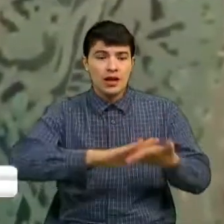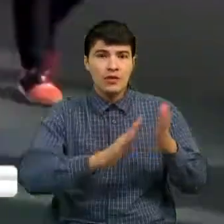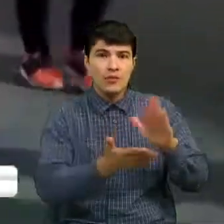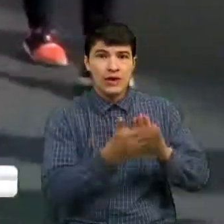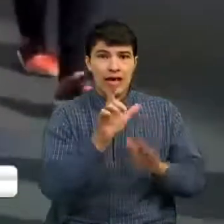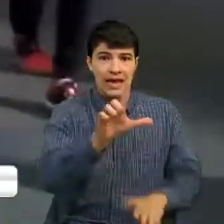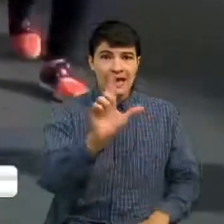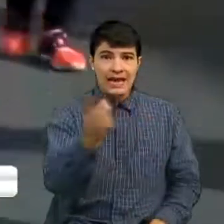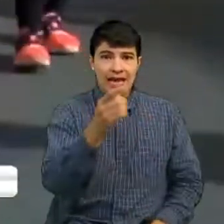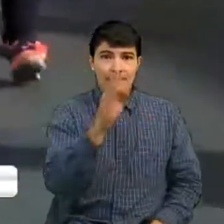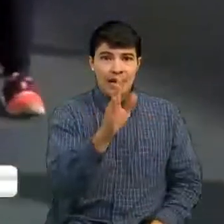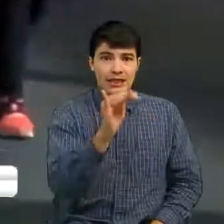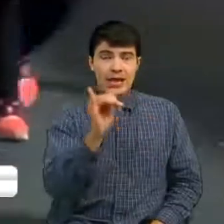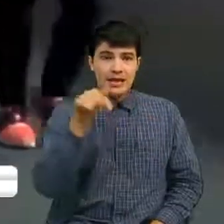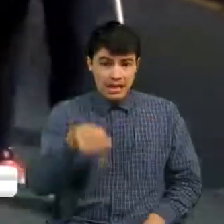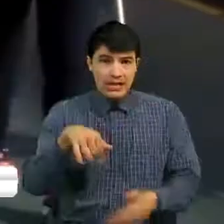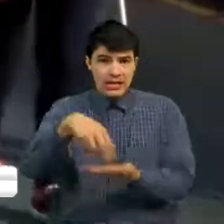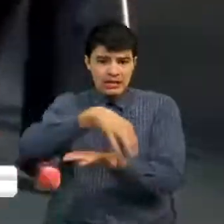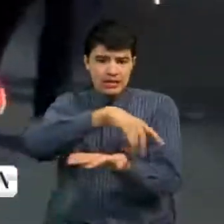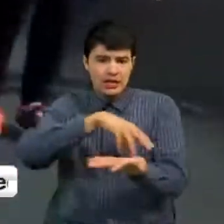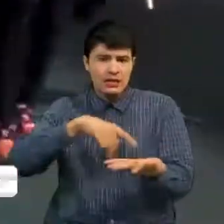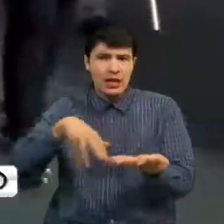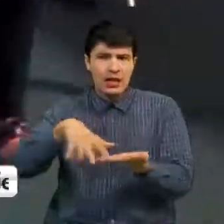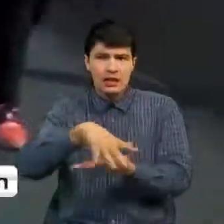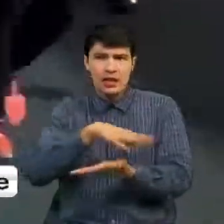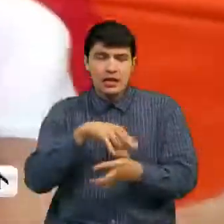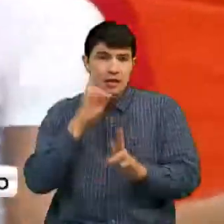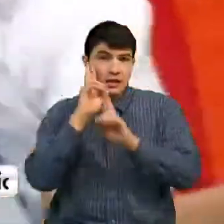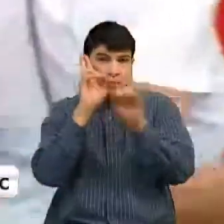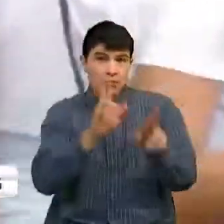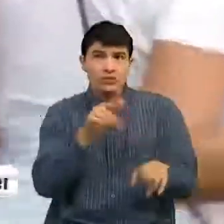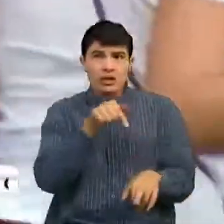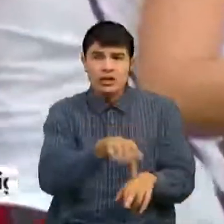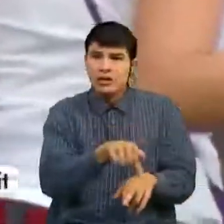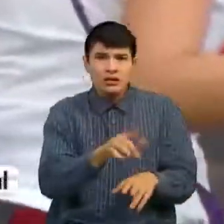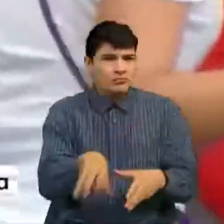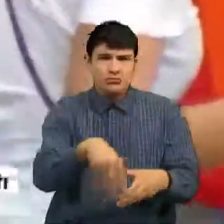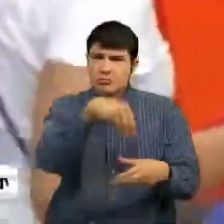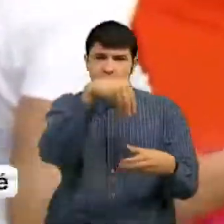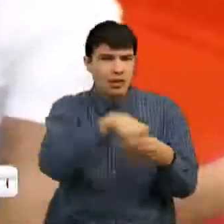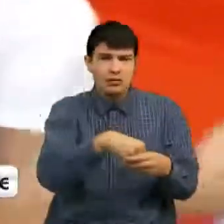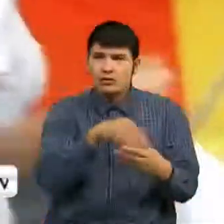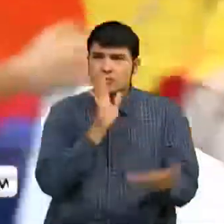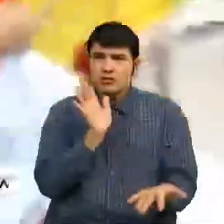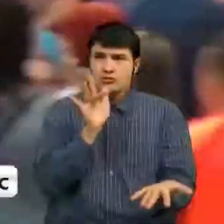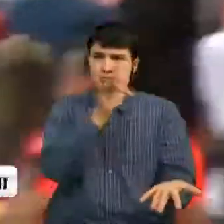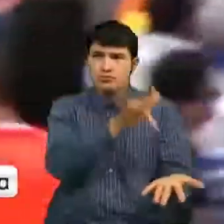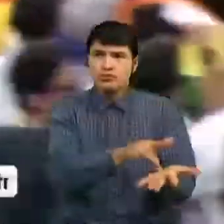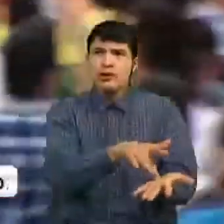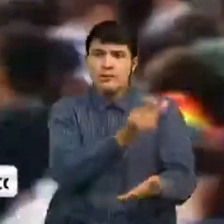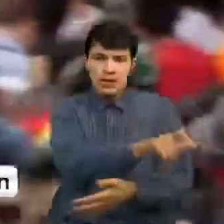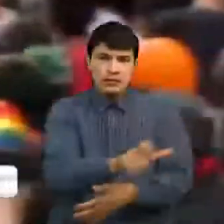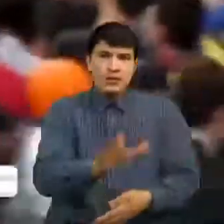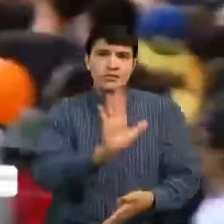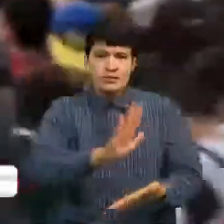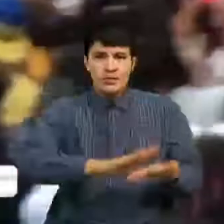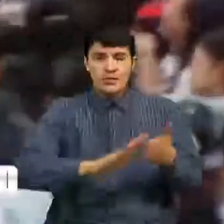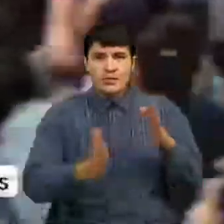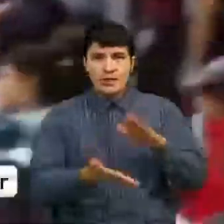LGBT y Santander, a pesar de ser un potencial referente, no figura dentro de los destinos preferidos por esta